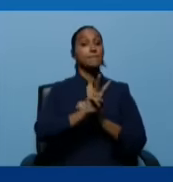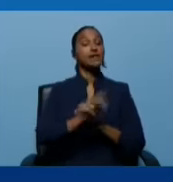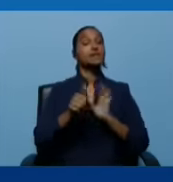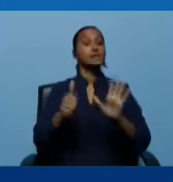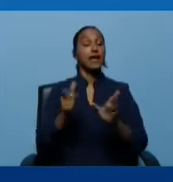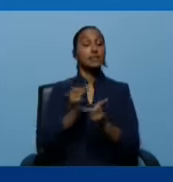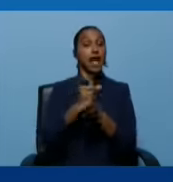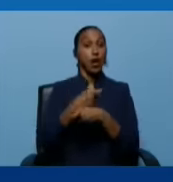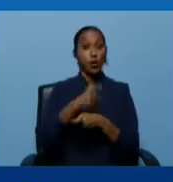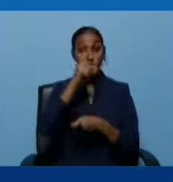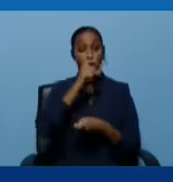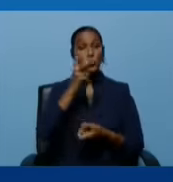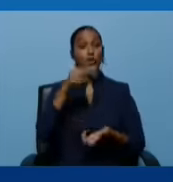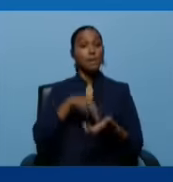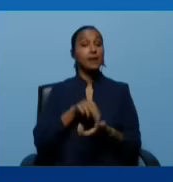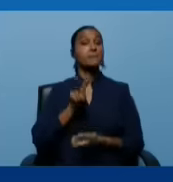2024.